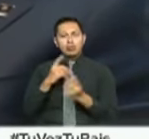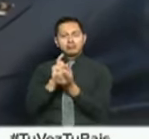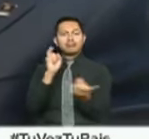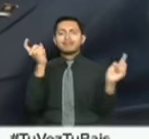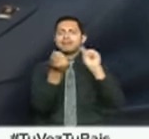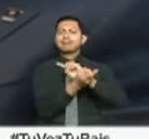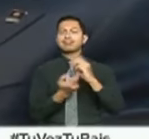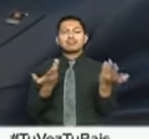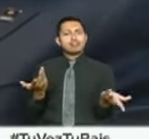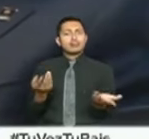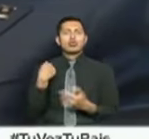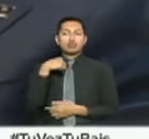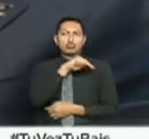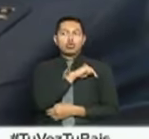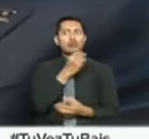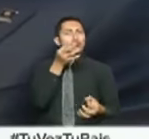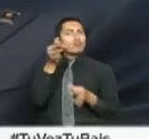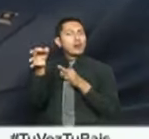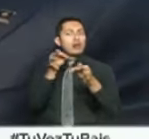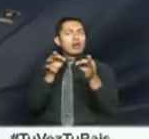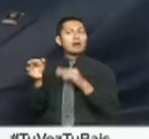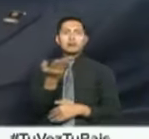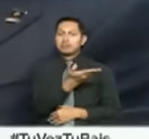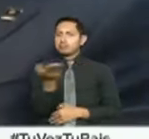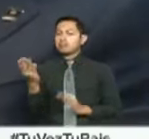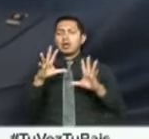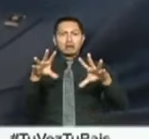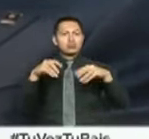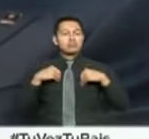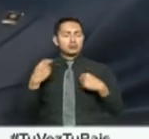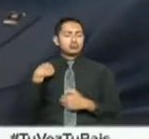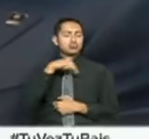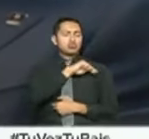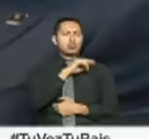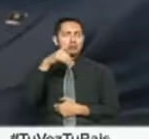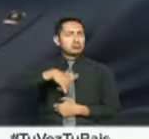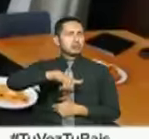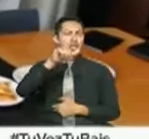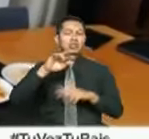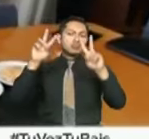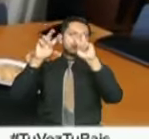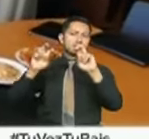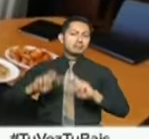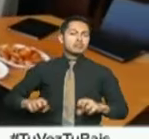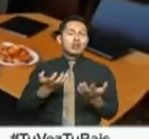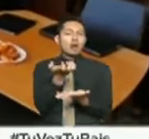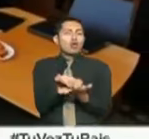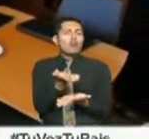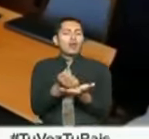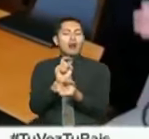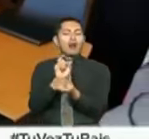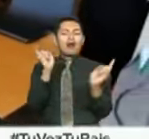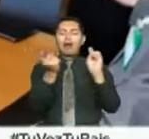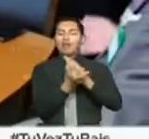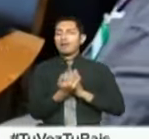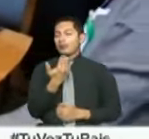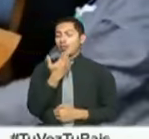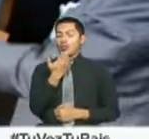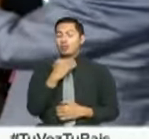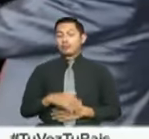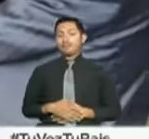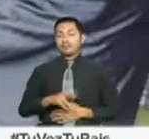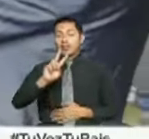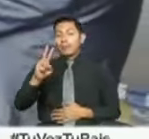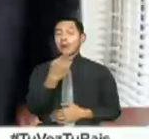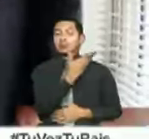sido aceptada y seguimos en materia de consulta para ver cómo evoluciona nuestra economía. En este contexto, Casinelli y el